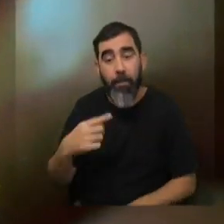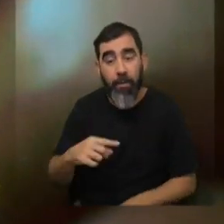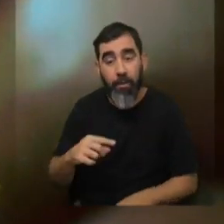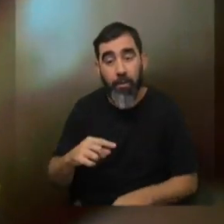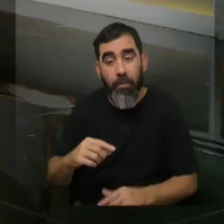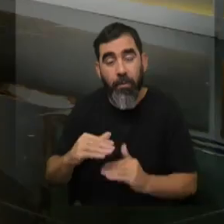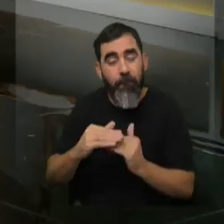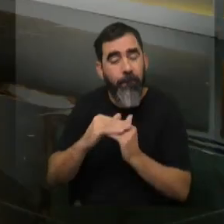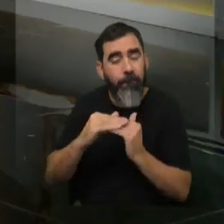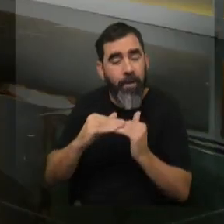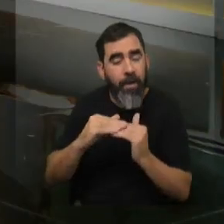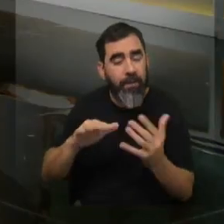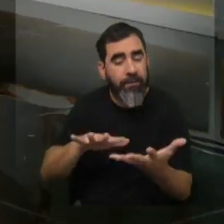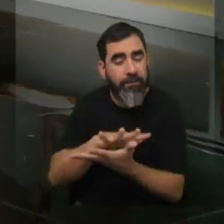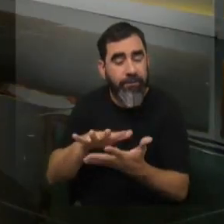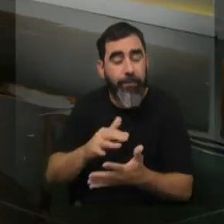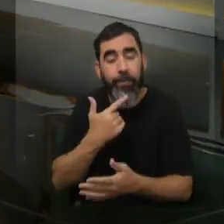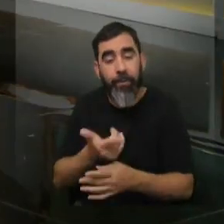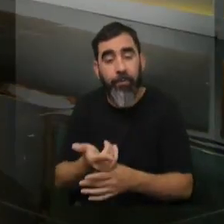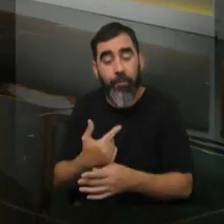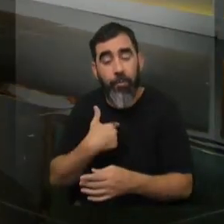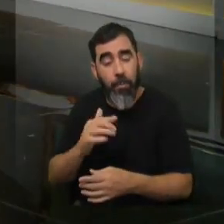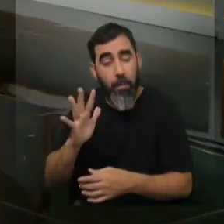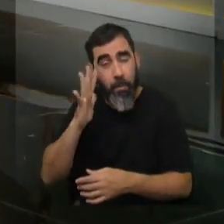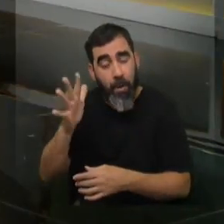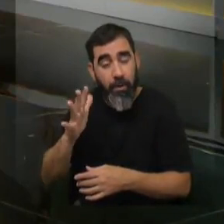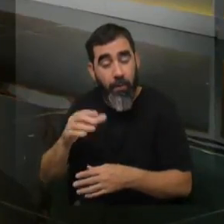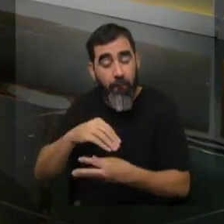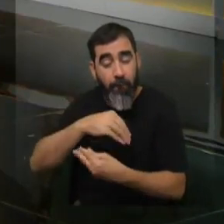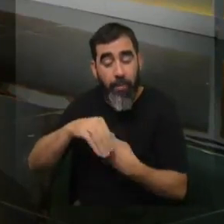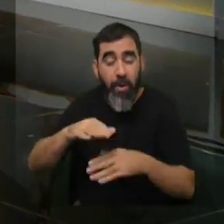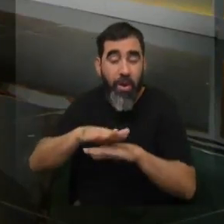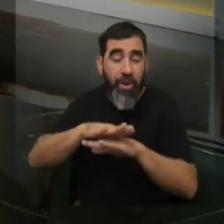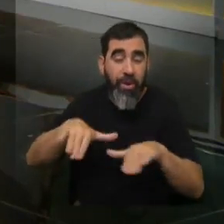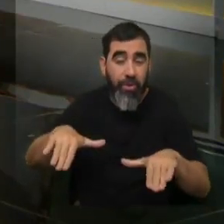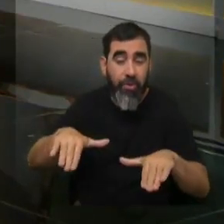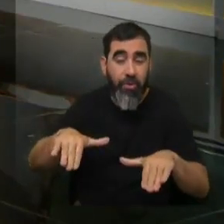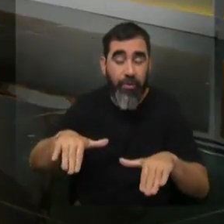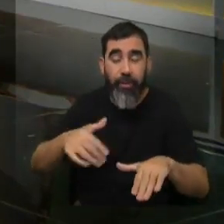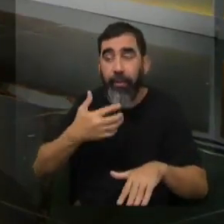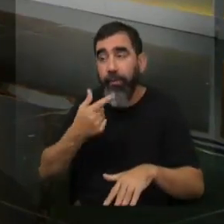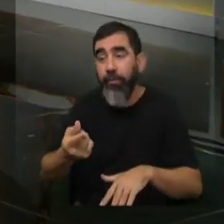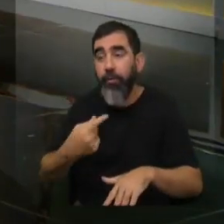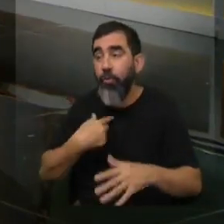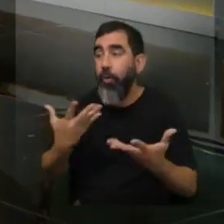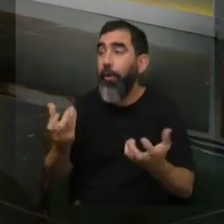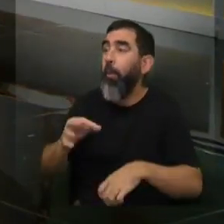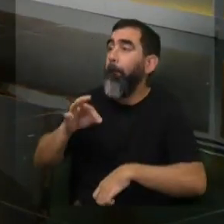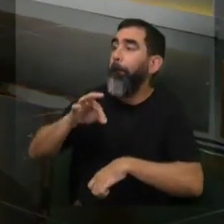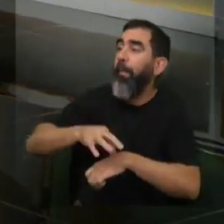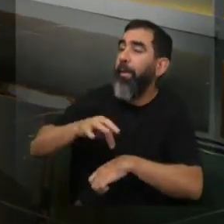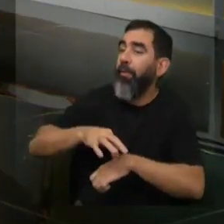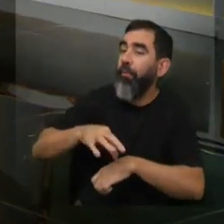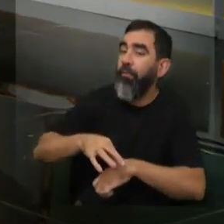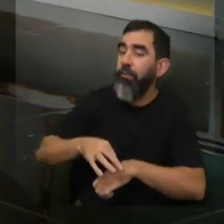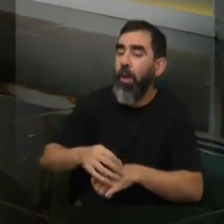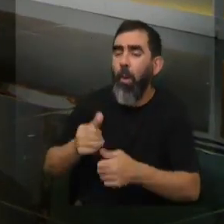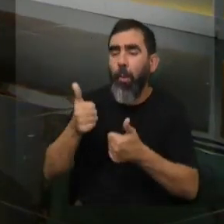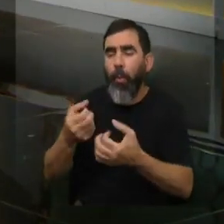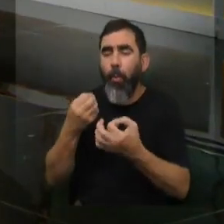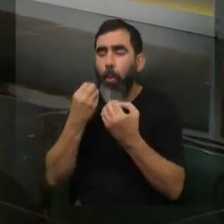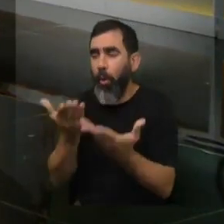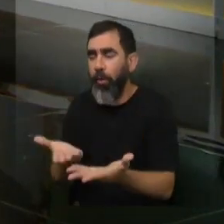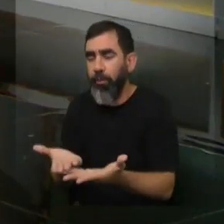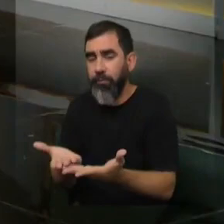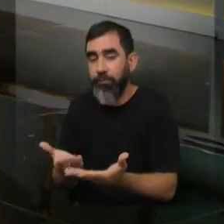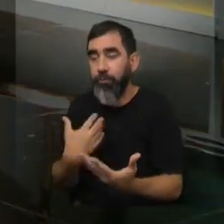más básico, bueno, yo me imagino en una familia un gurí dice, una gurisa, yo quiero ser médico, y dice, qué bien. Sí, le